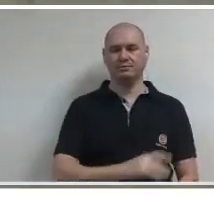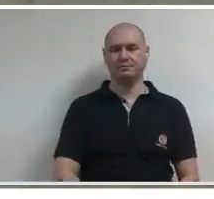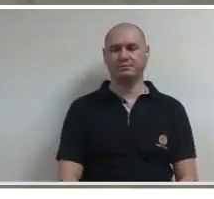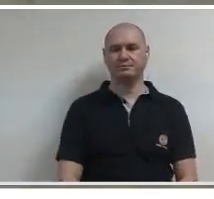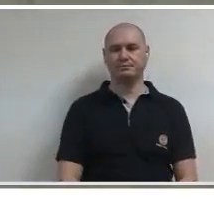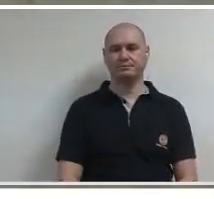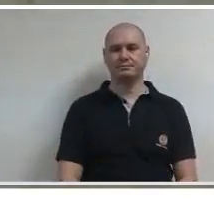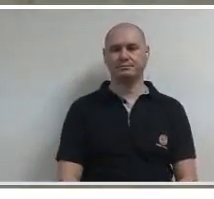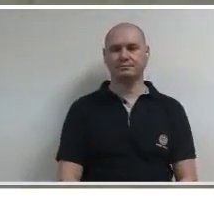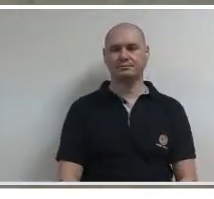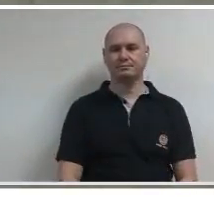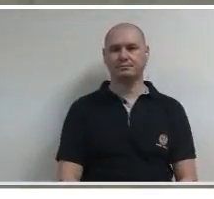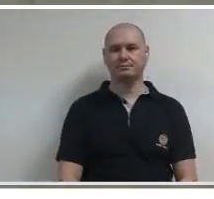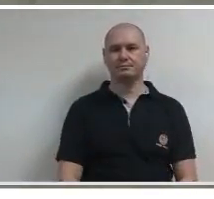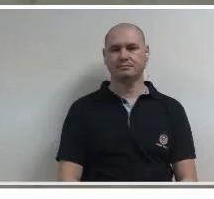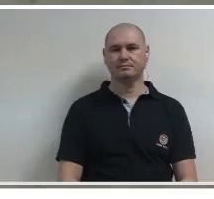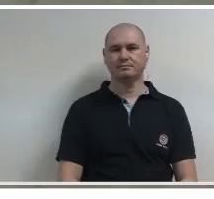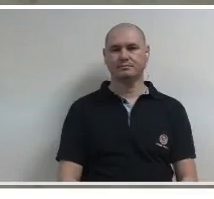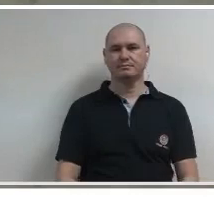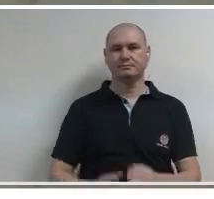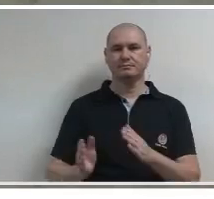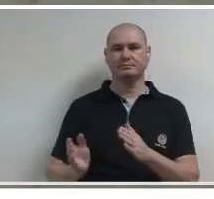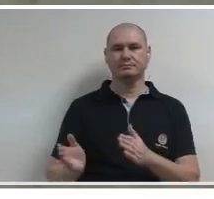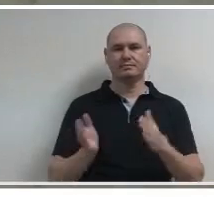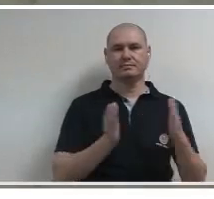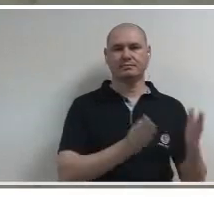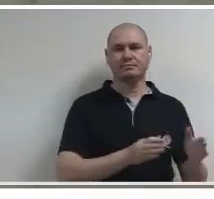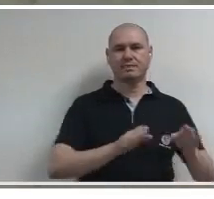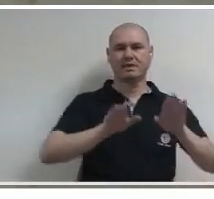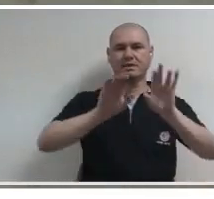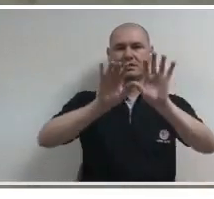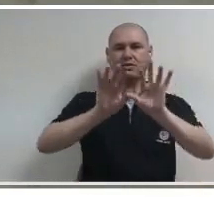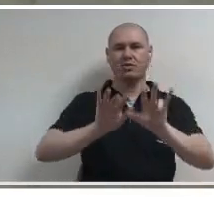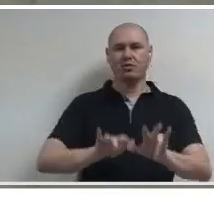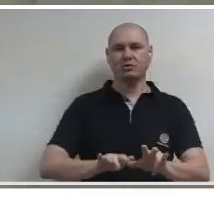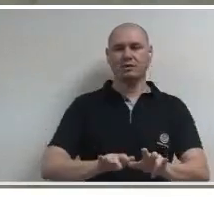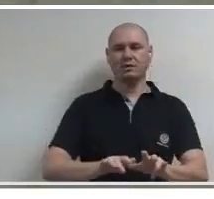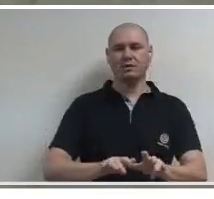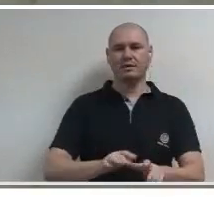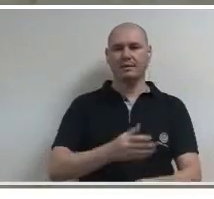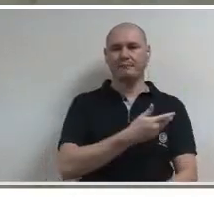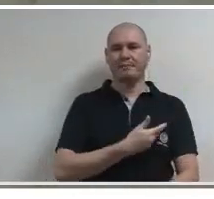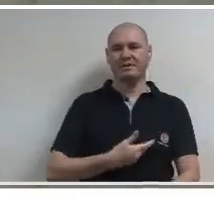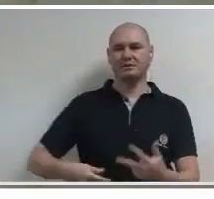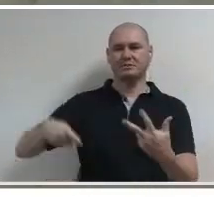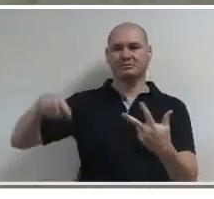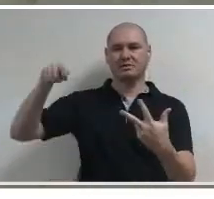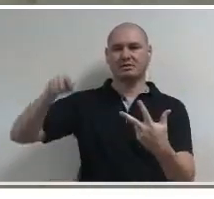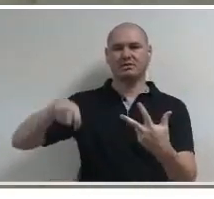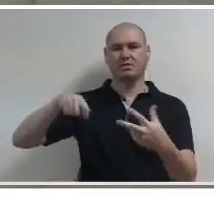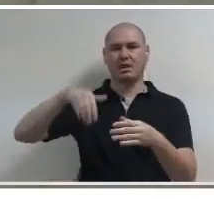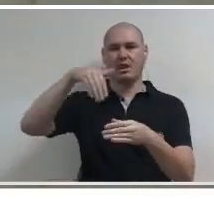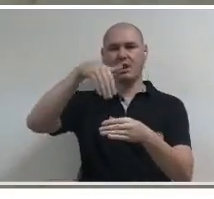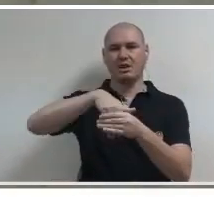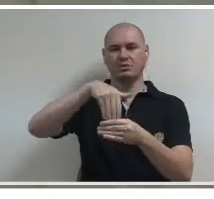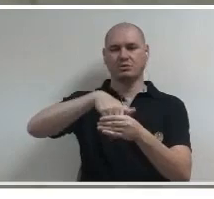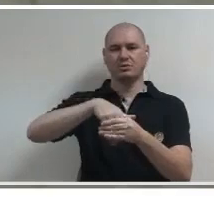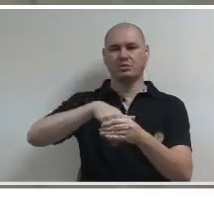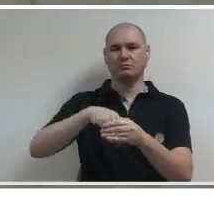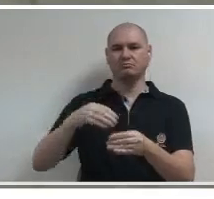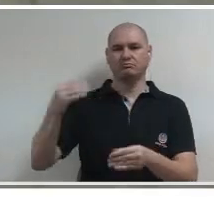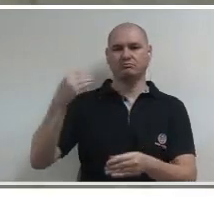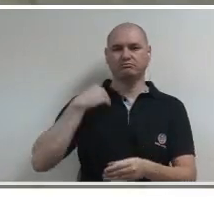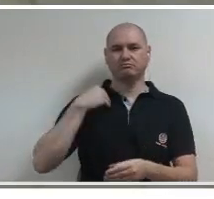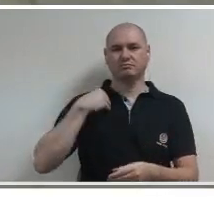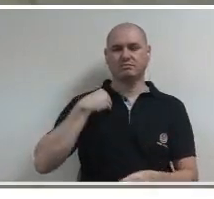También se recibió la nota del presidente del Tribunal Superior. Pues ya vi, ya voy a comer copatía, Tribunal Superior de Justicia Electoral, o buscaba, ya